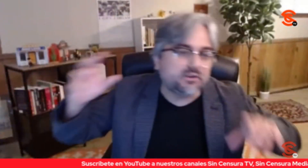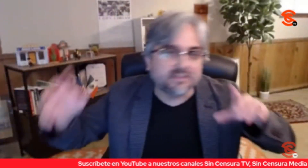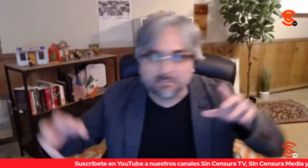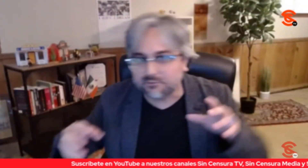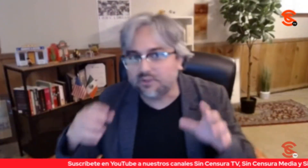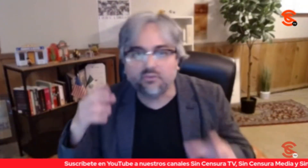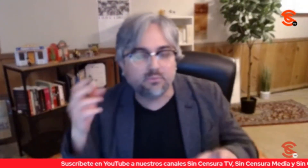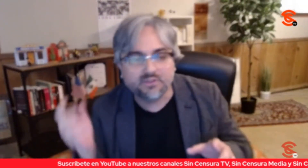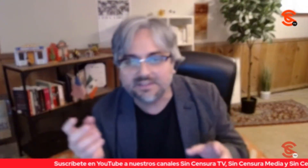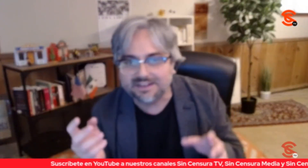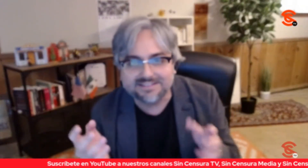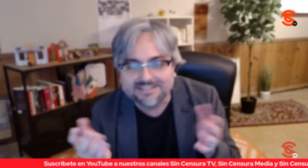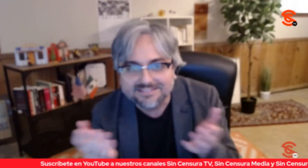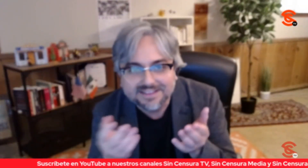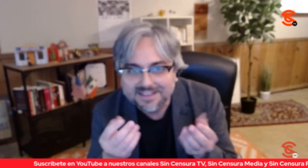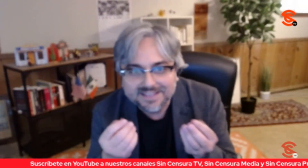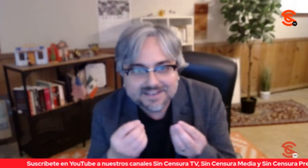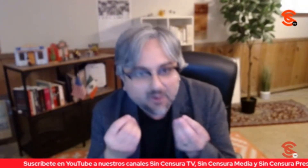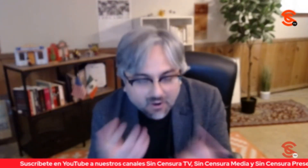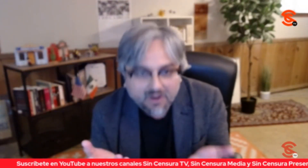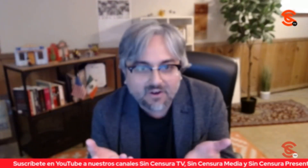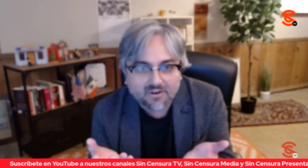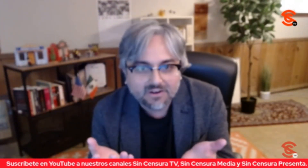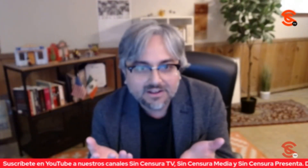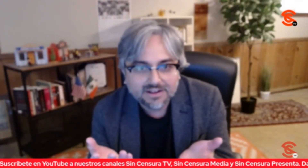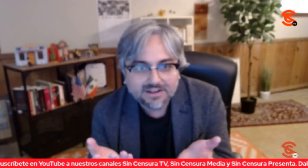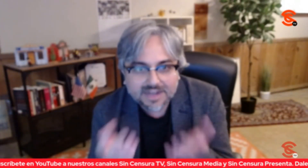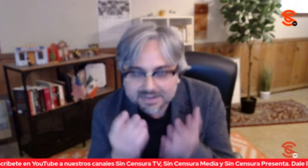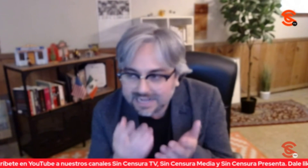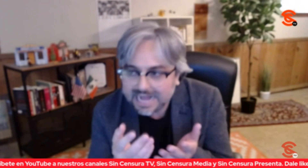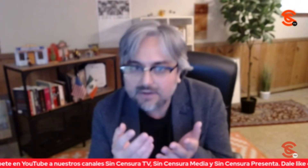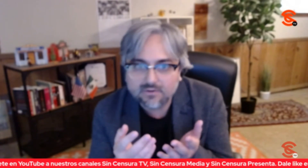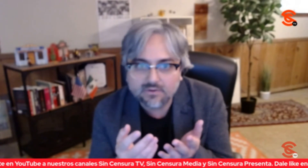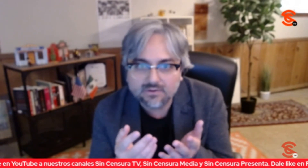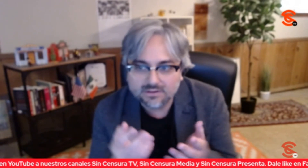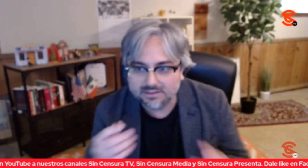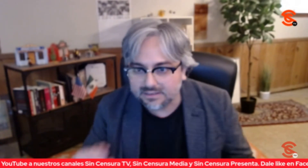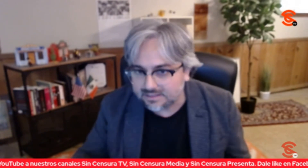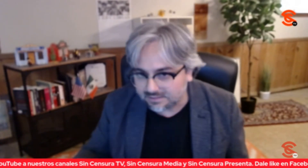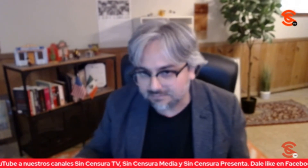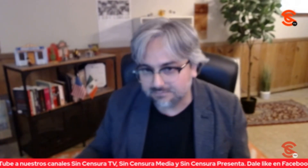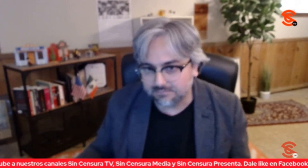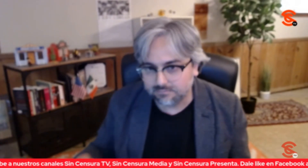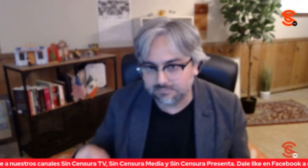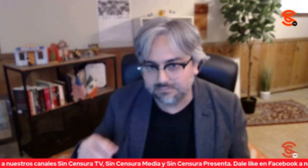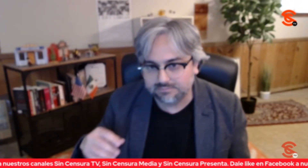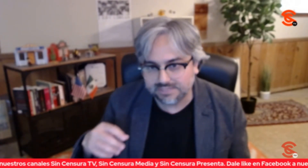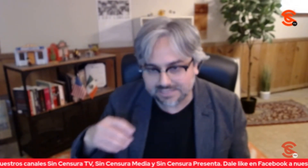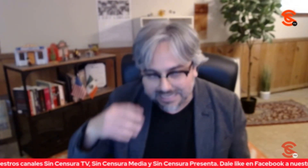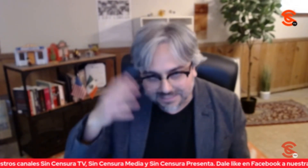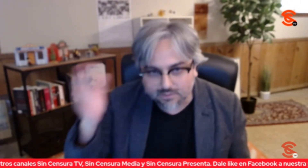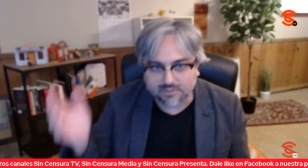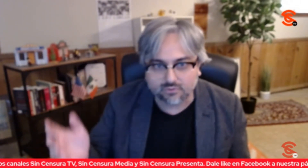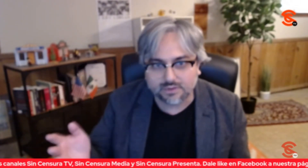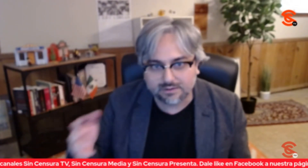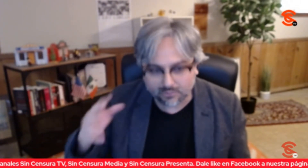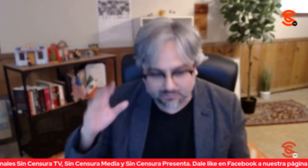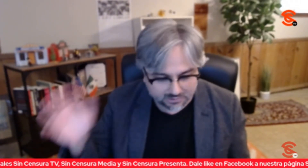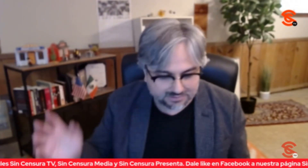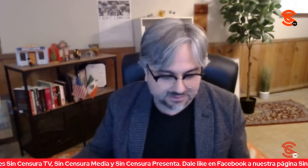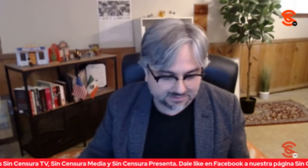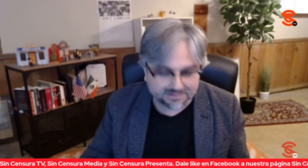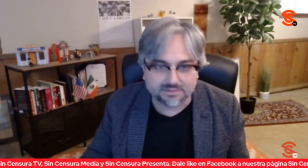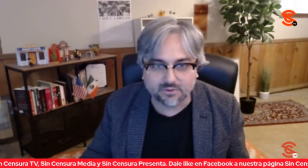que no fueron millones de personas, fueron millones de recetas. No, la regaron. Y se trata en cuanto